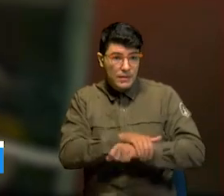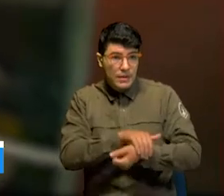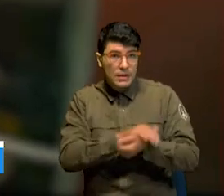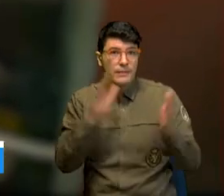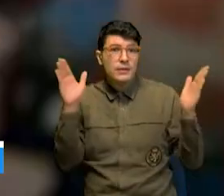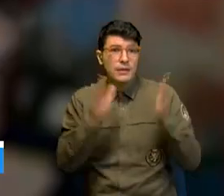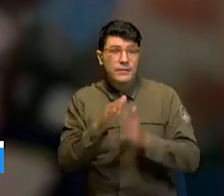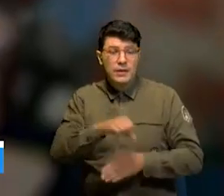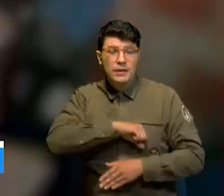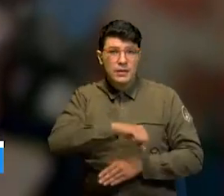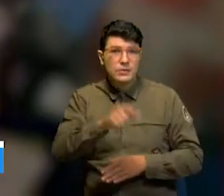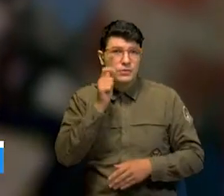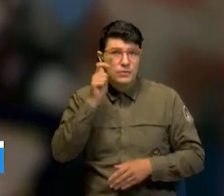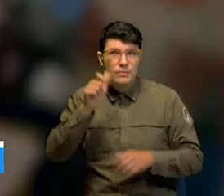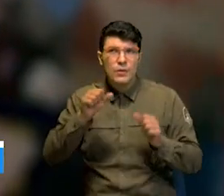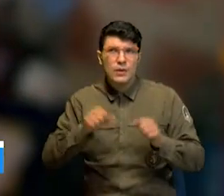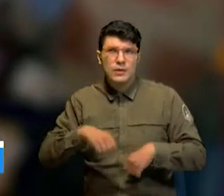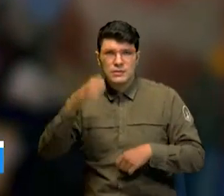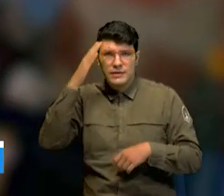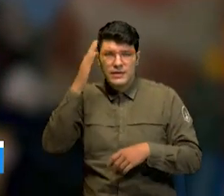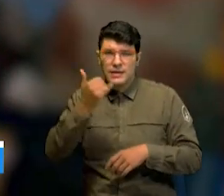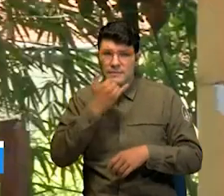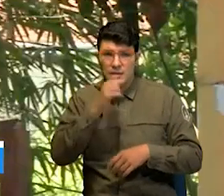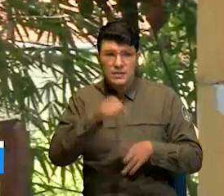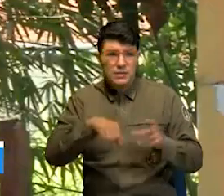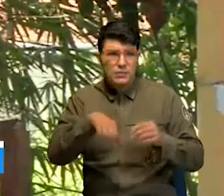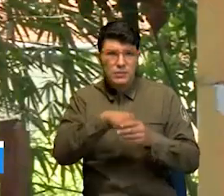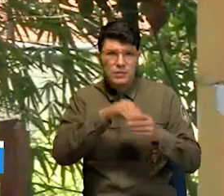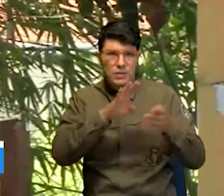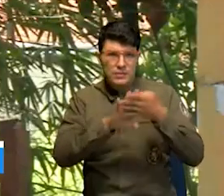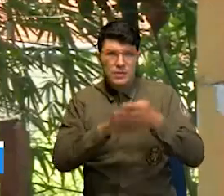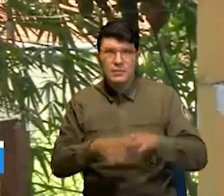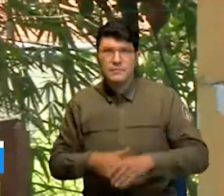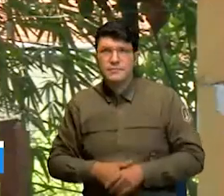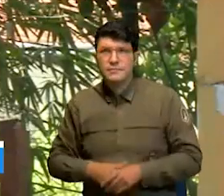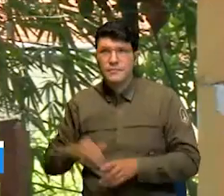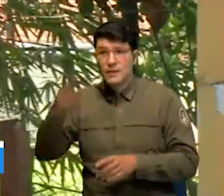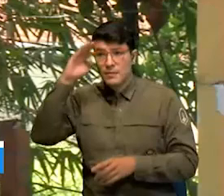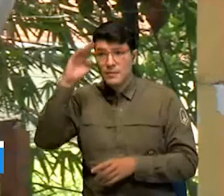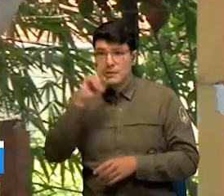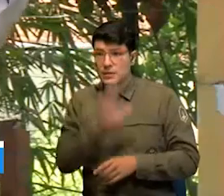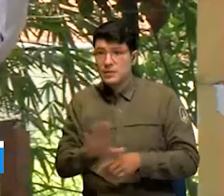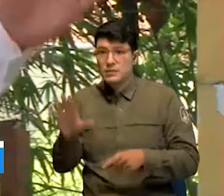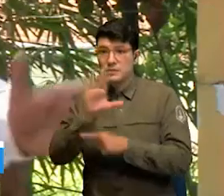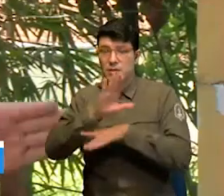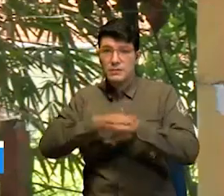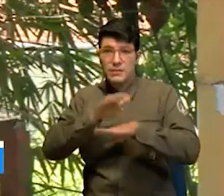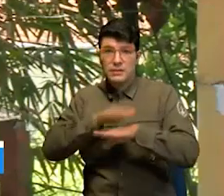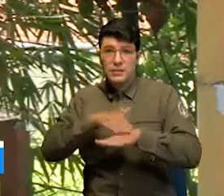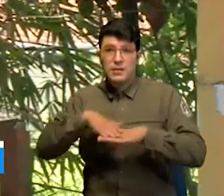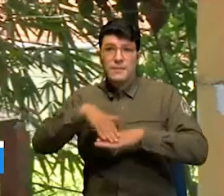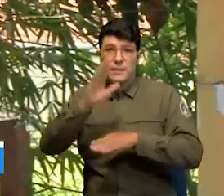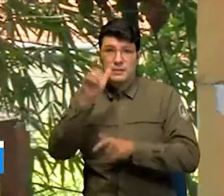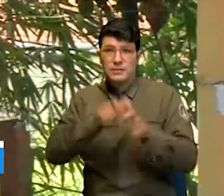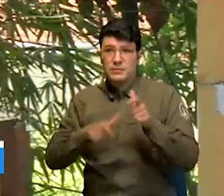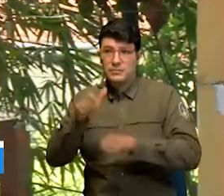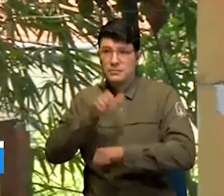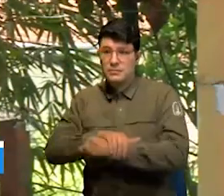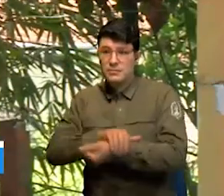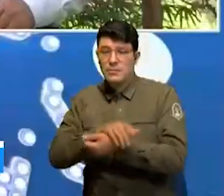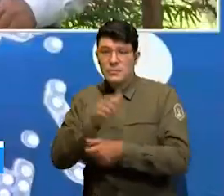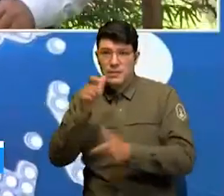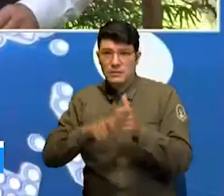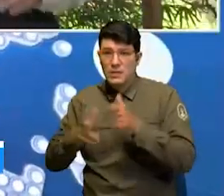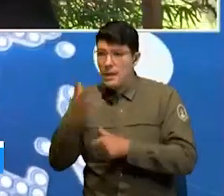cartillas para definir su situación judicial la policía anunció que se realizarán más capturas de personas que integran